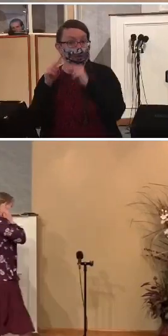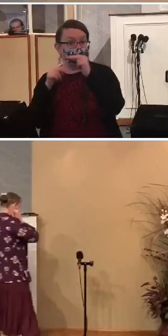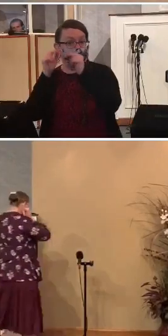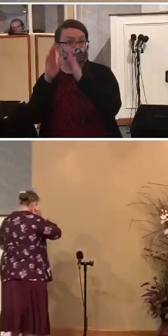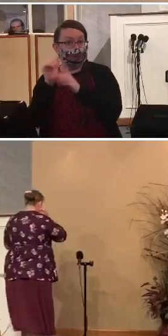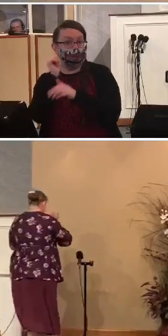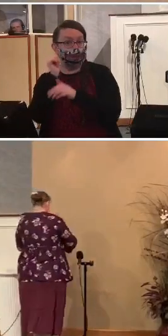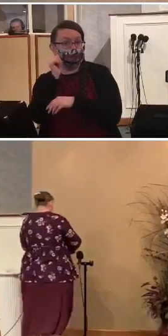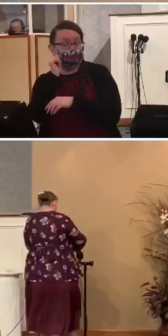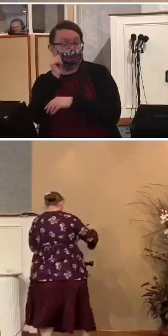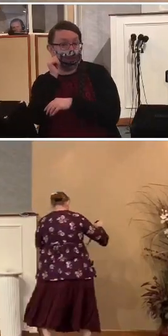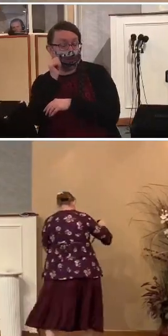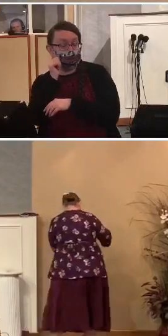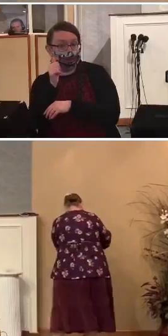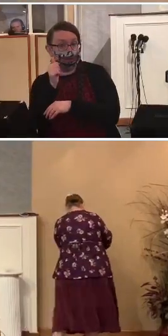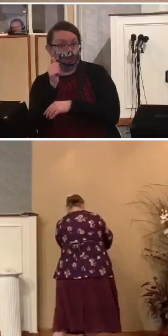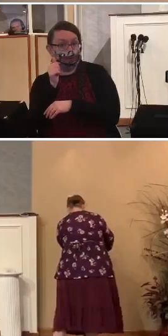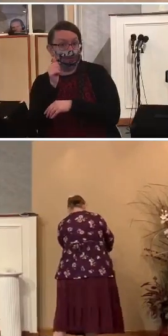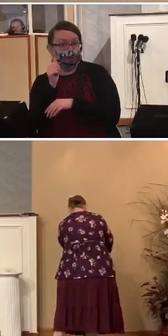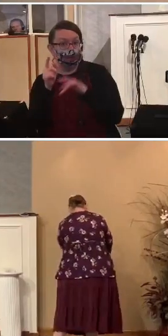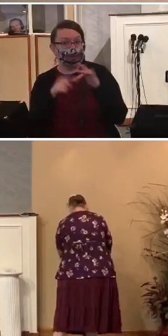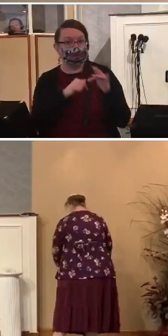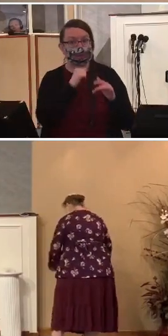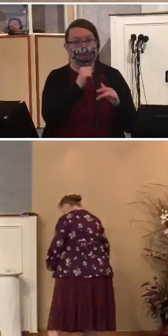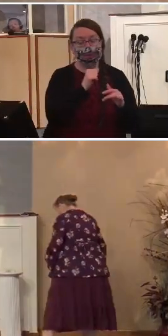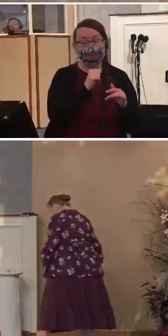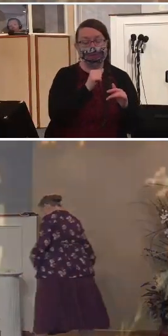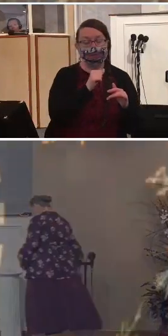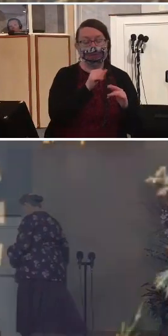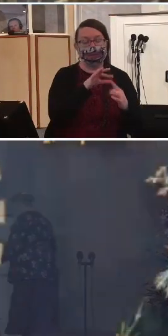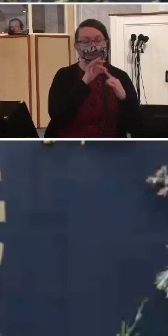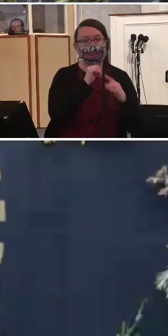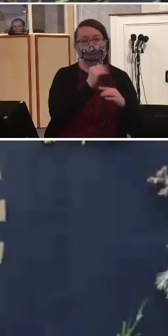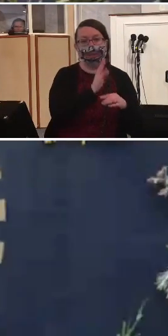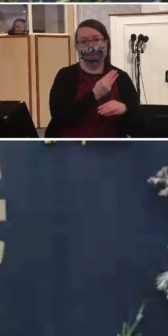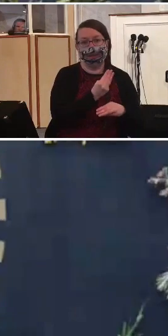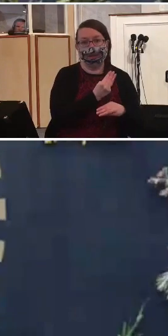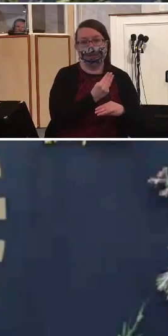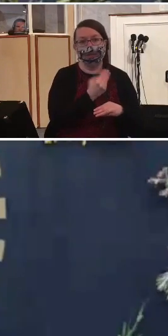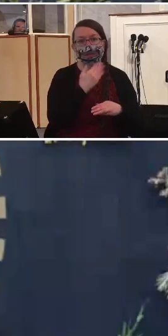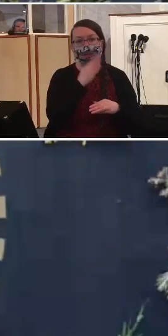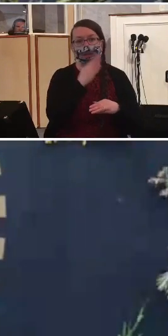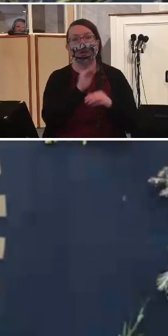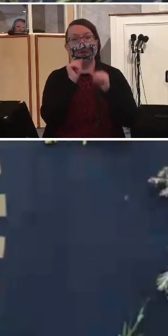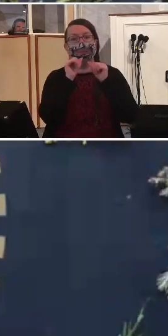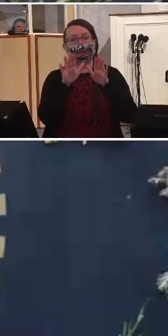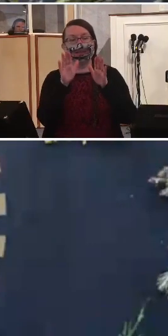saber cuándo vienes para yo poder estar preparado. Dios te bendiga. God bless you.